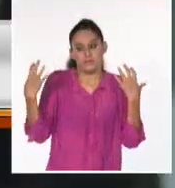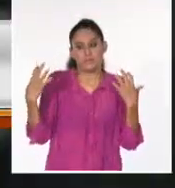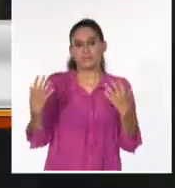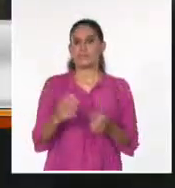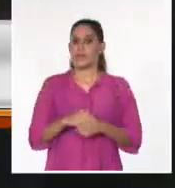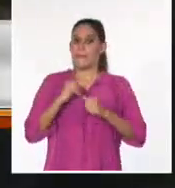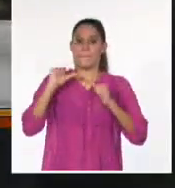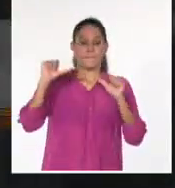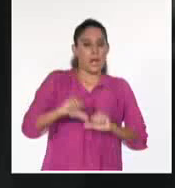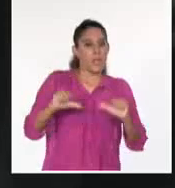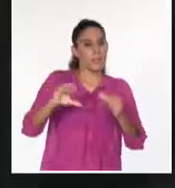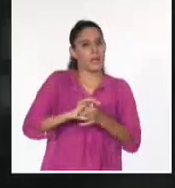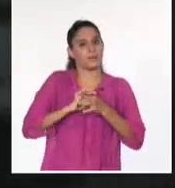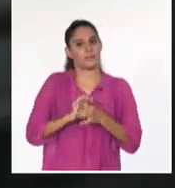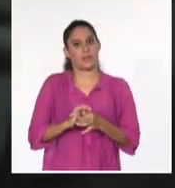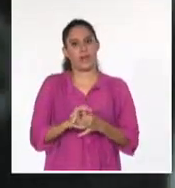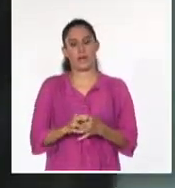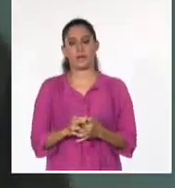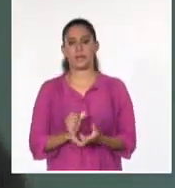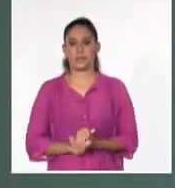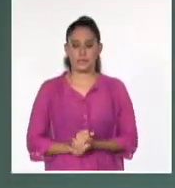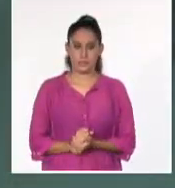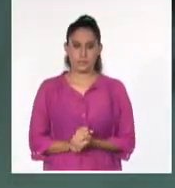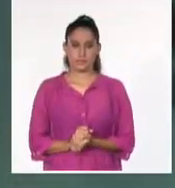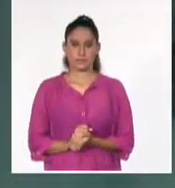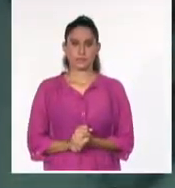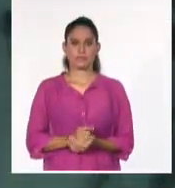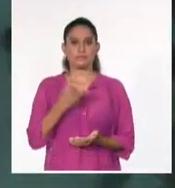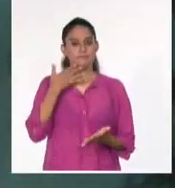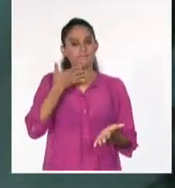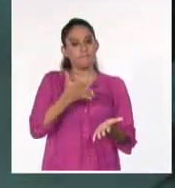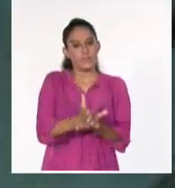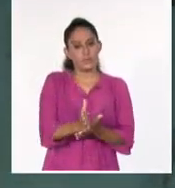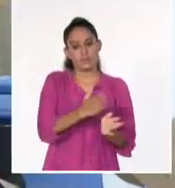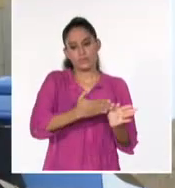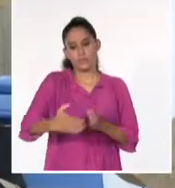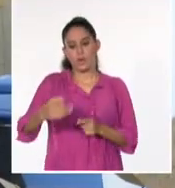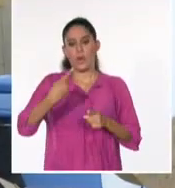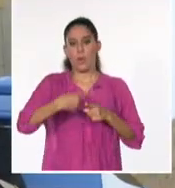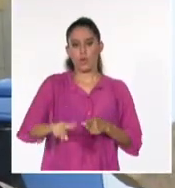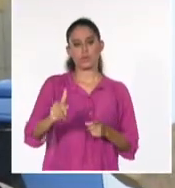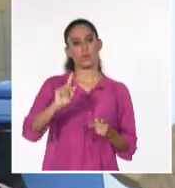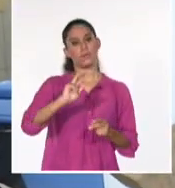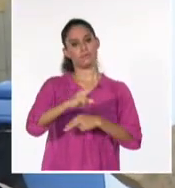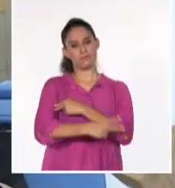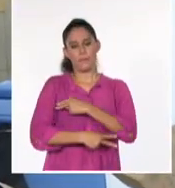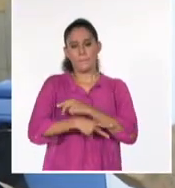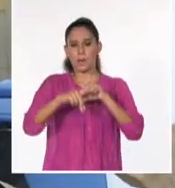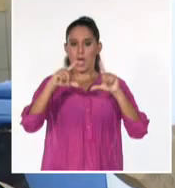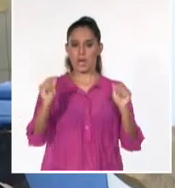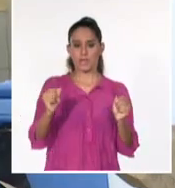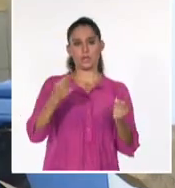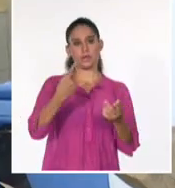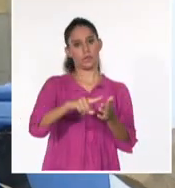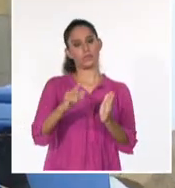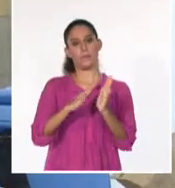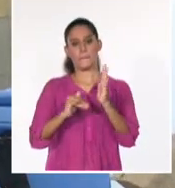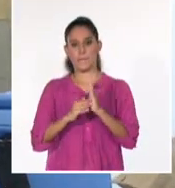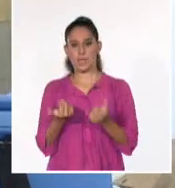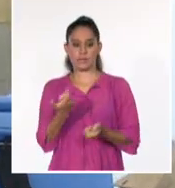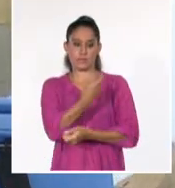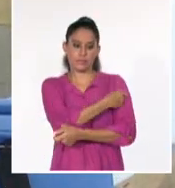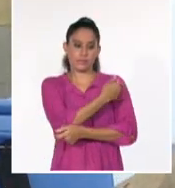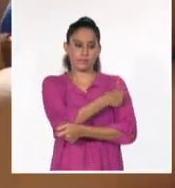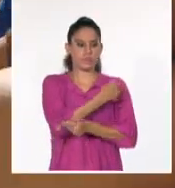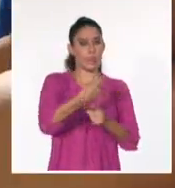asmáticos. Quimibio debe extender su aplicación hacia el resto del país en los próximos meses. Un candidato vacunal que abre luces